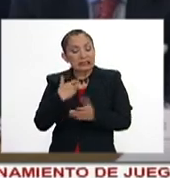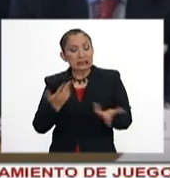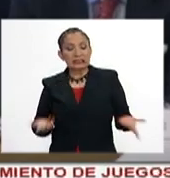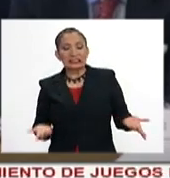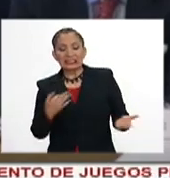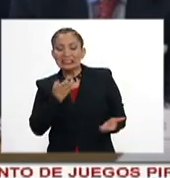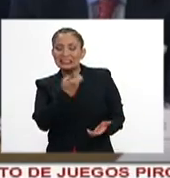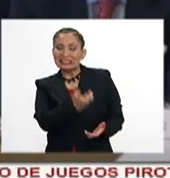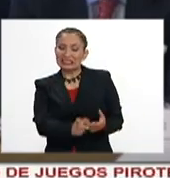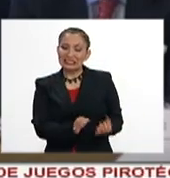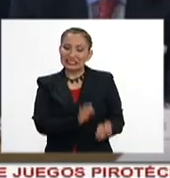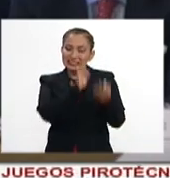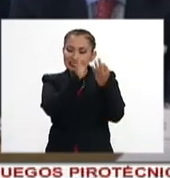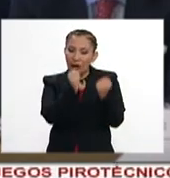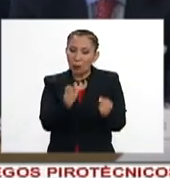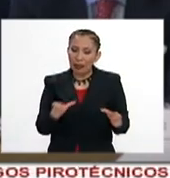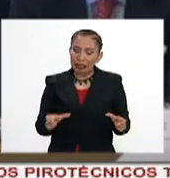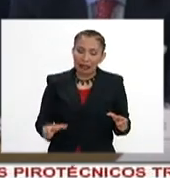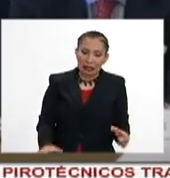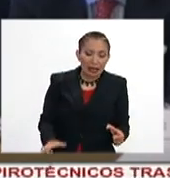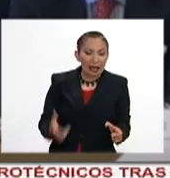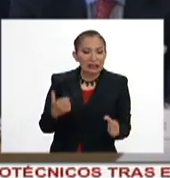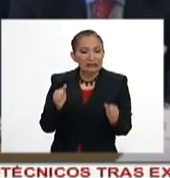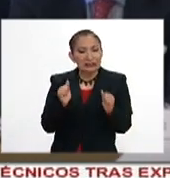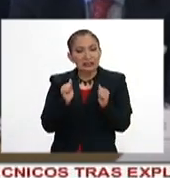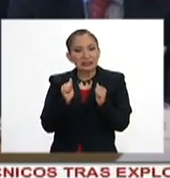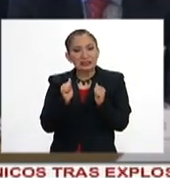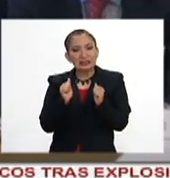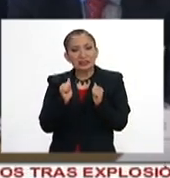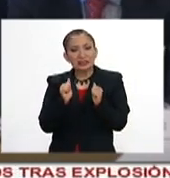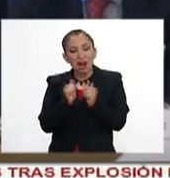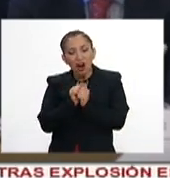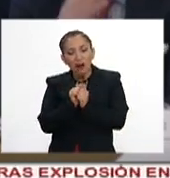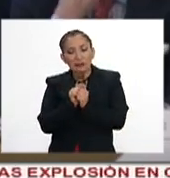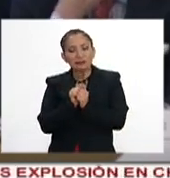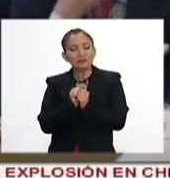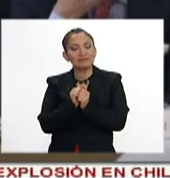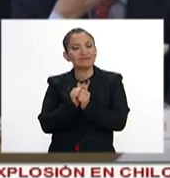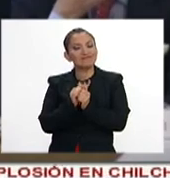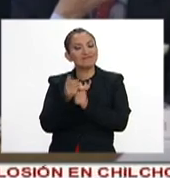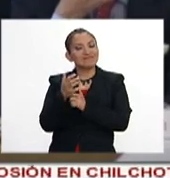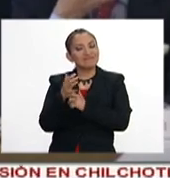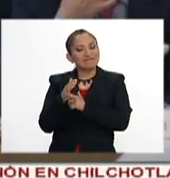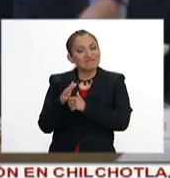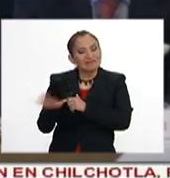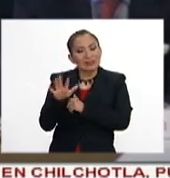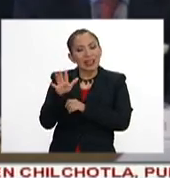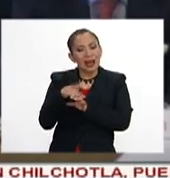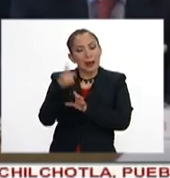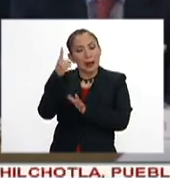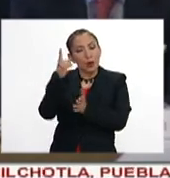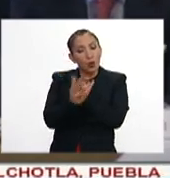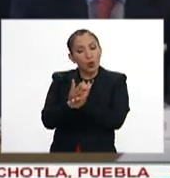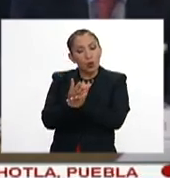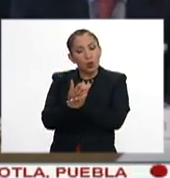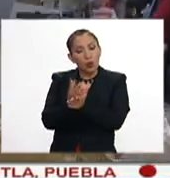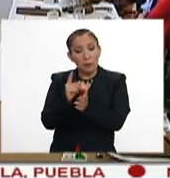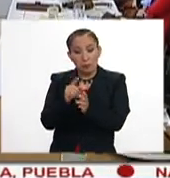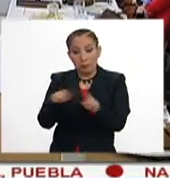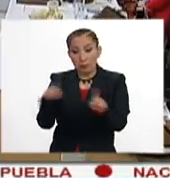enfrentar este reto de la seguridad bajo la dinámica de un mando